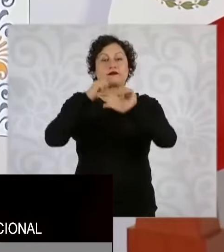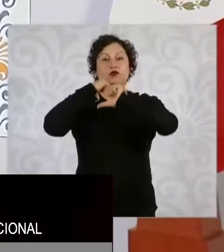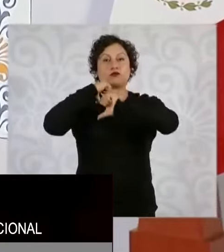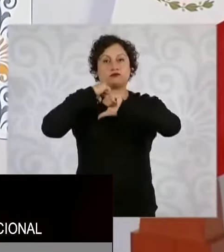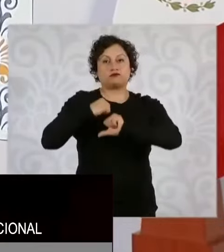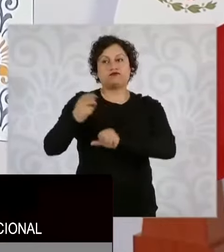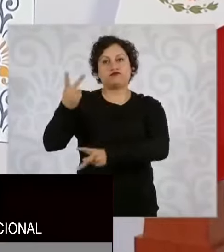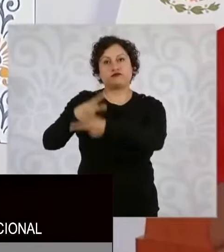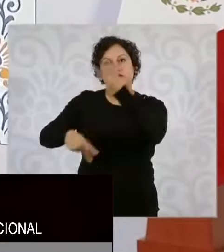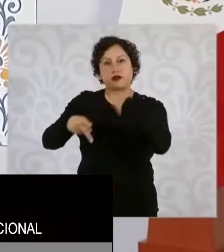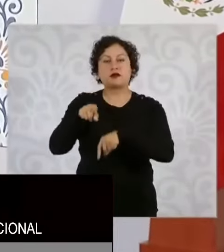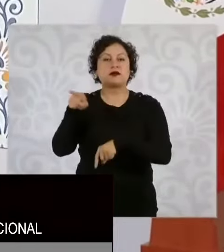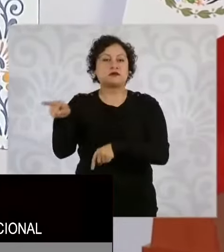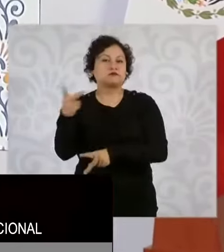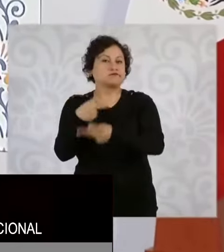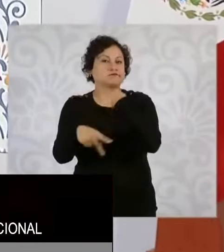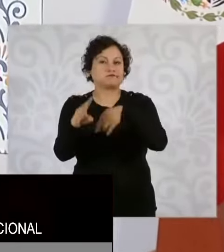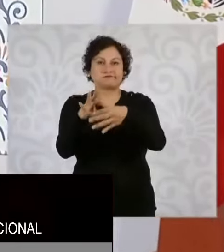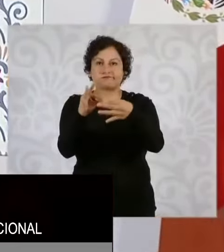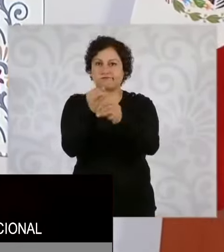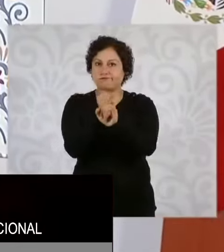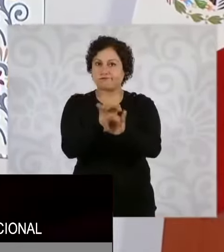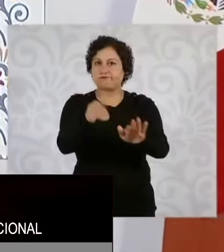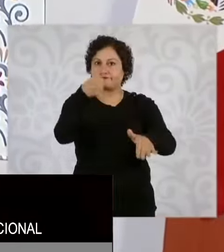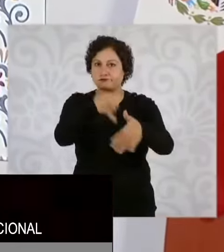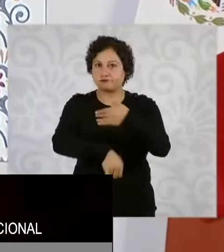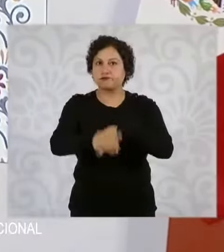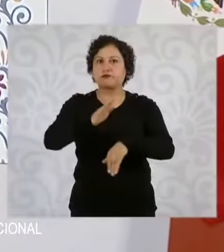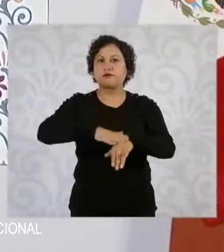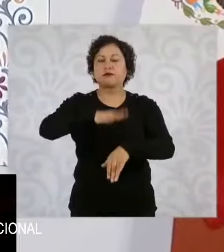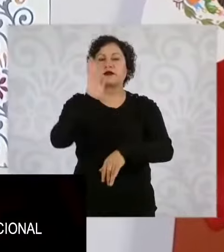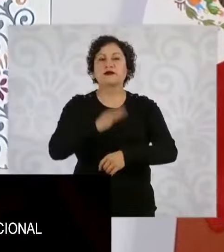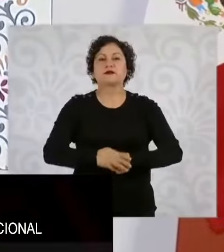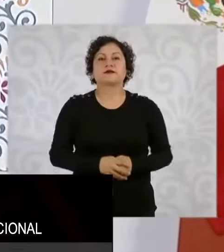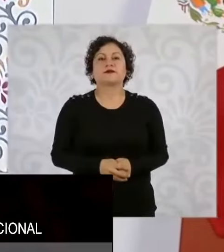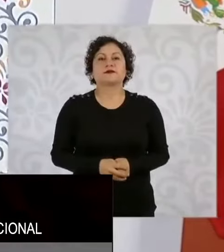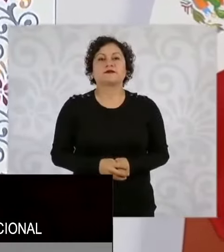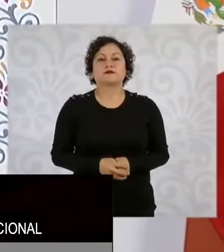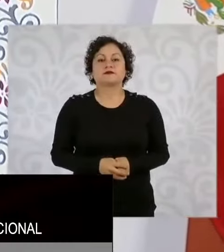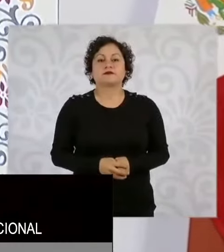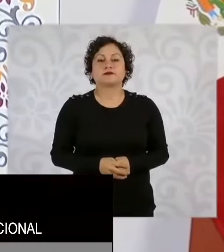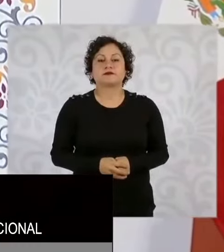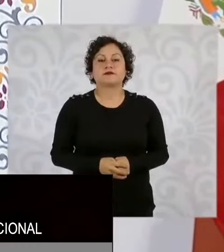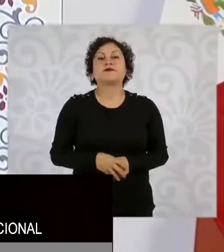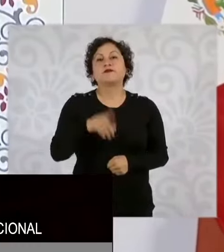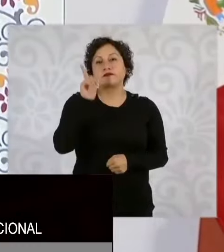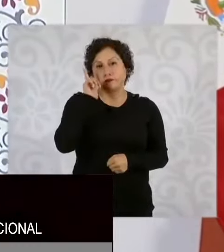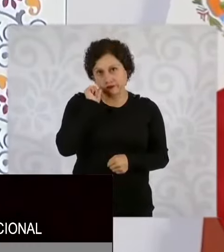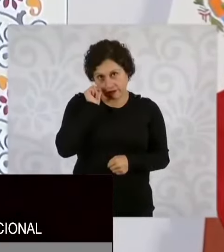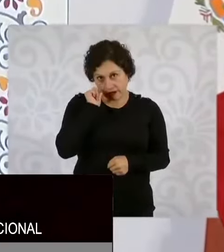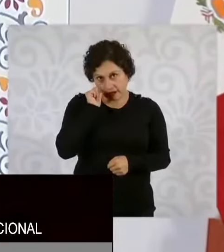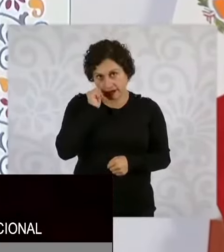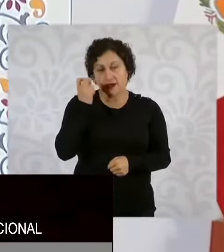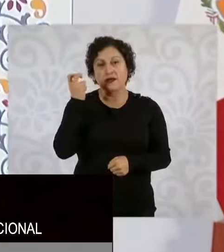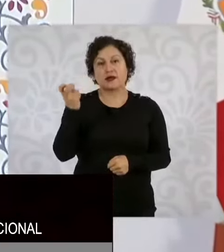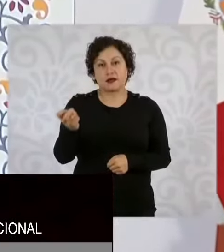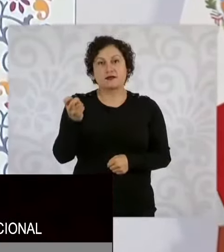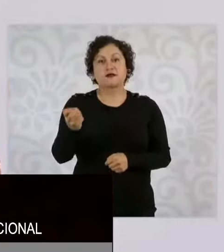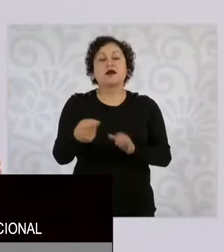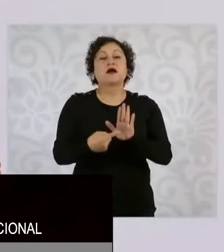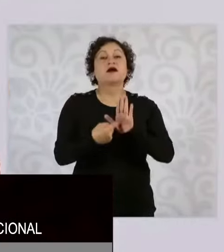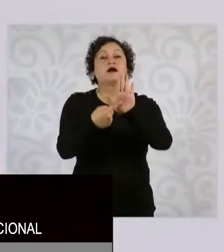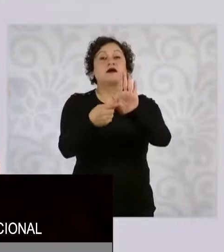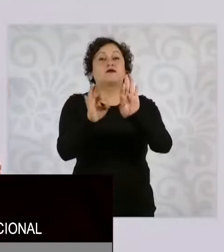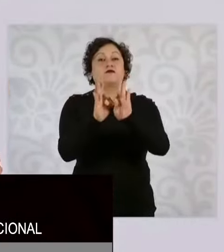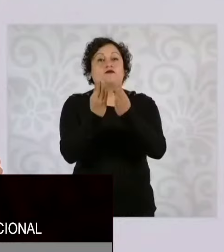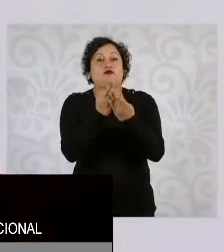los actos que están en este momento generándose son ajenos a la materia electoral. O sea, lo que está haciendo la Corte sin